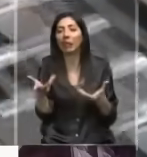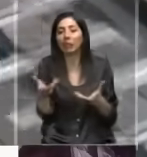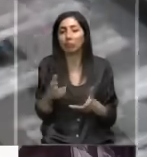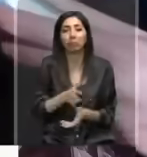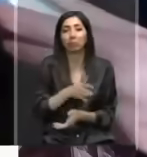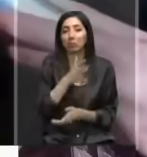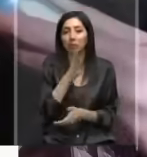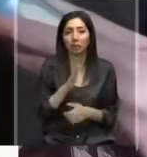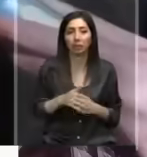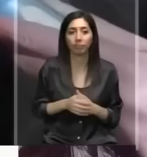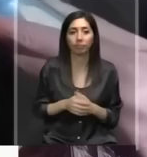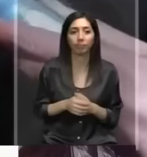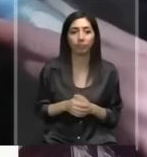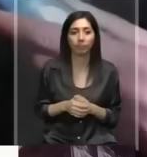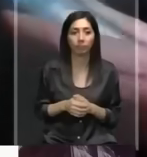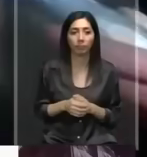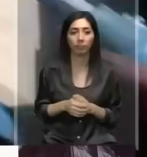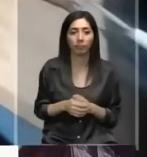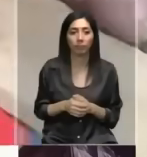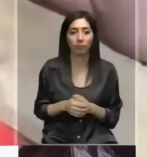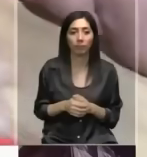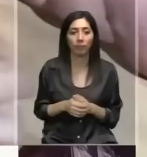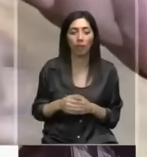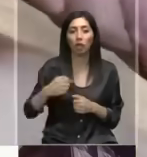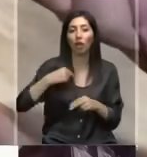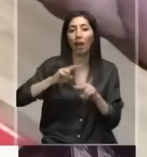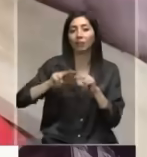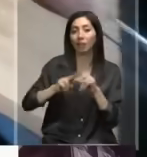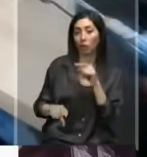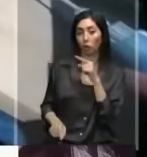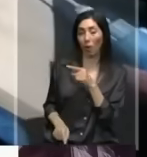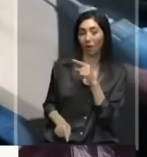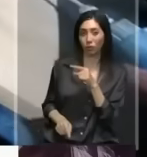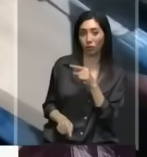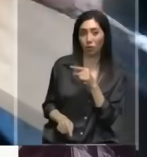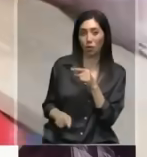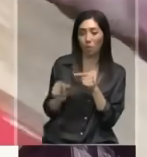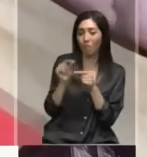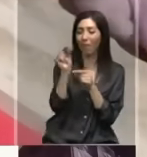sé. Estoy haciendo esto, mira.